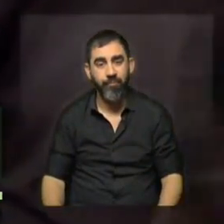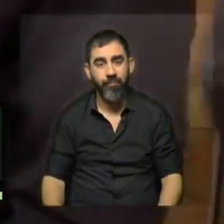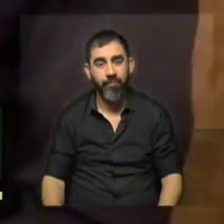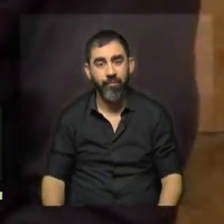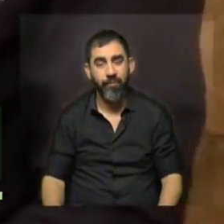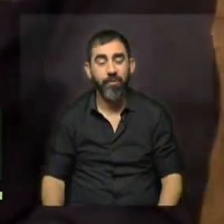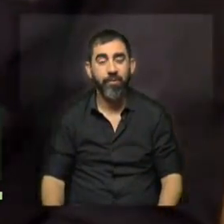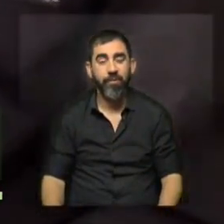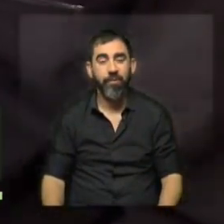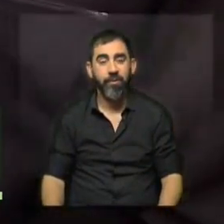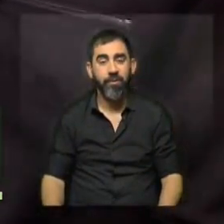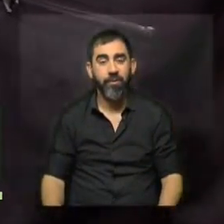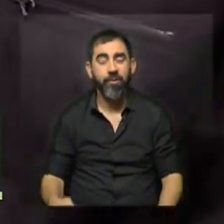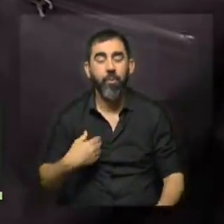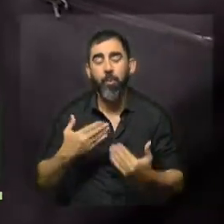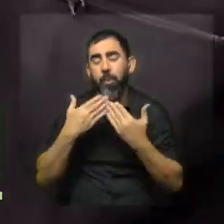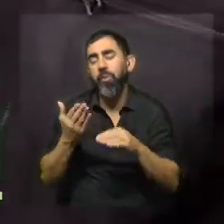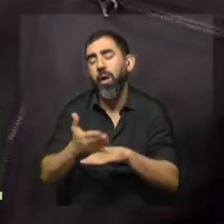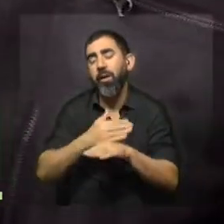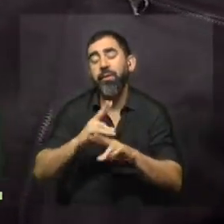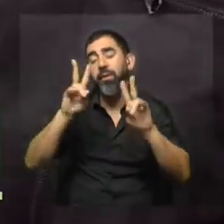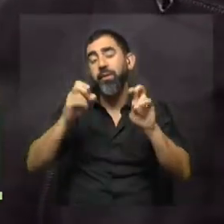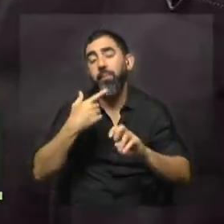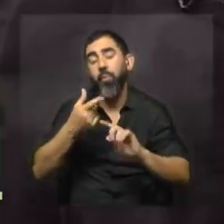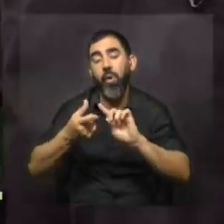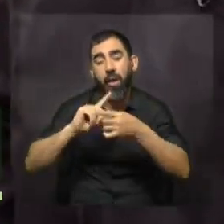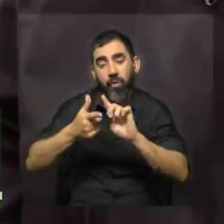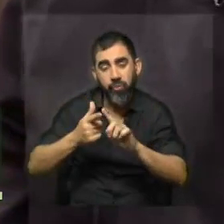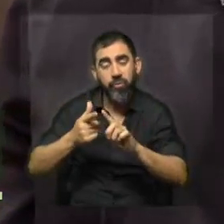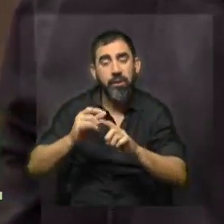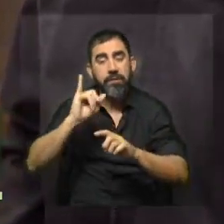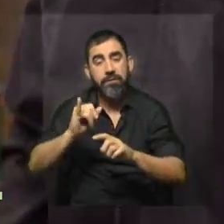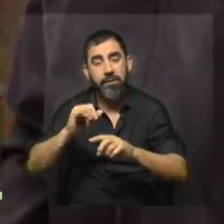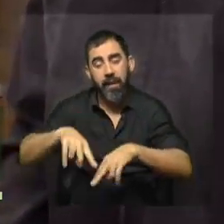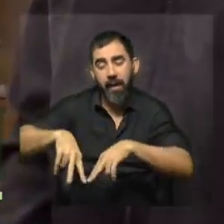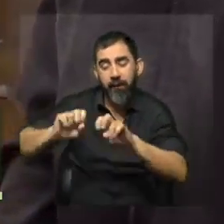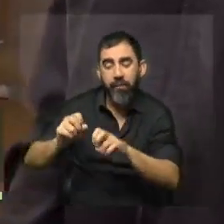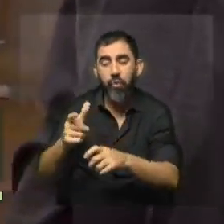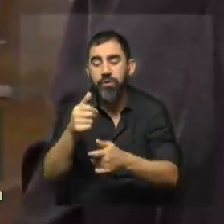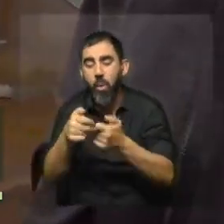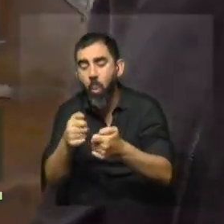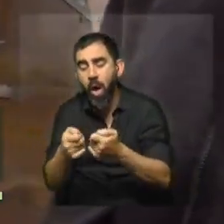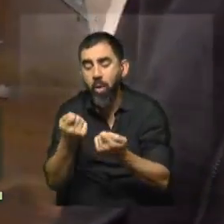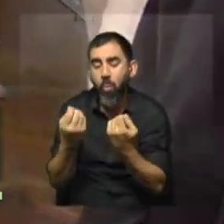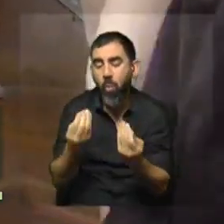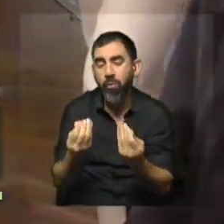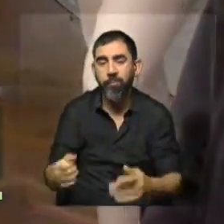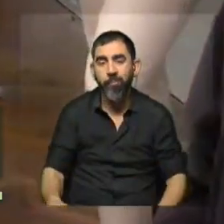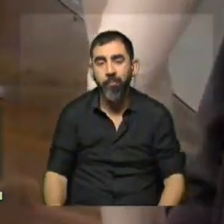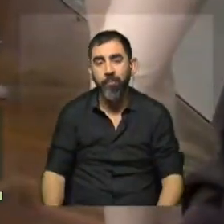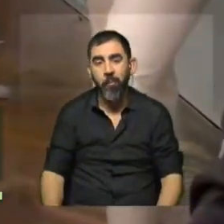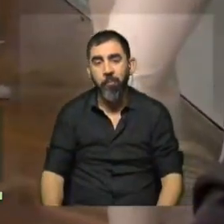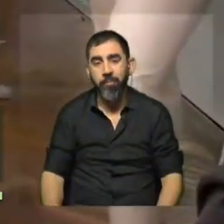Después, yo te preguntaba hace un ratito nada más el tema, por ejemplo, del trato, del si se te reviso el celular, ¿cómo lo ves vos a eso? Para